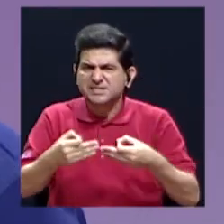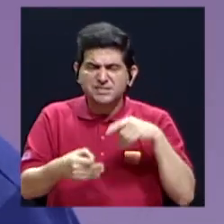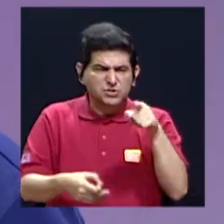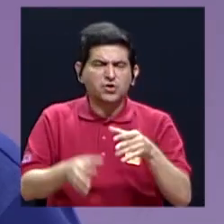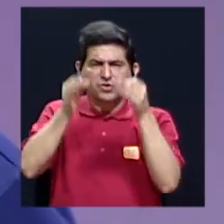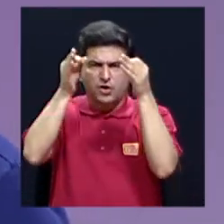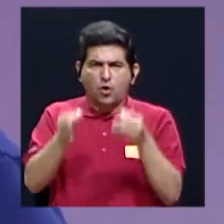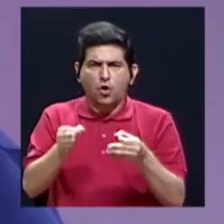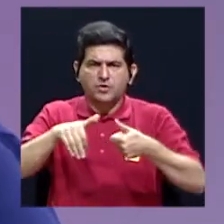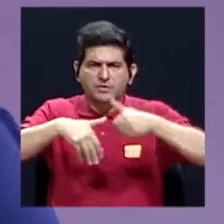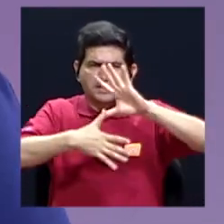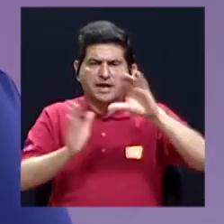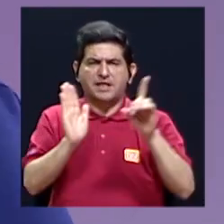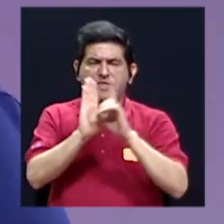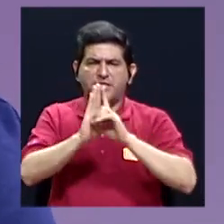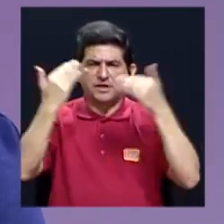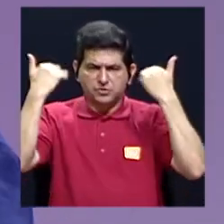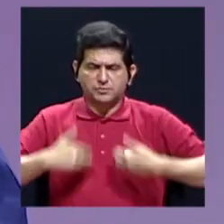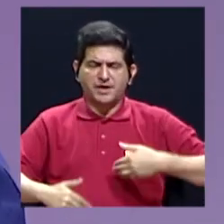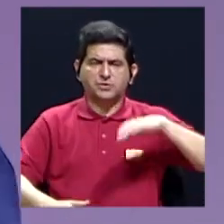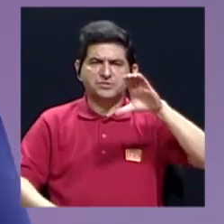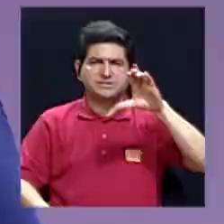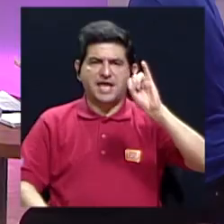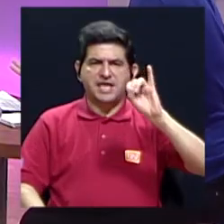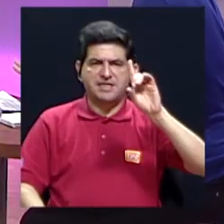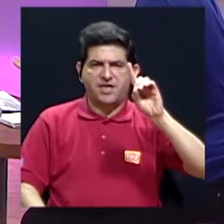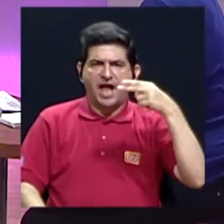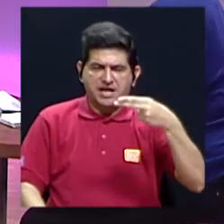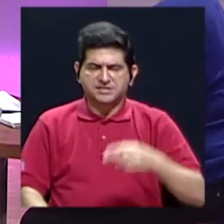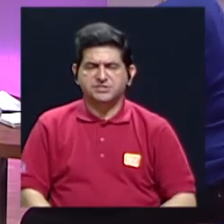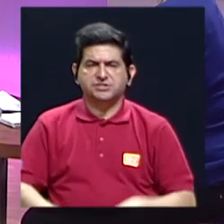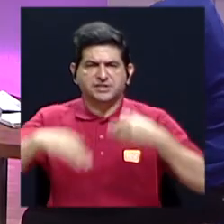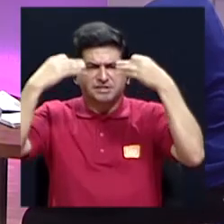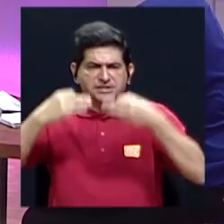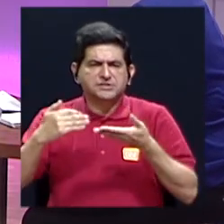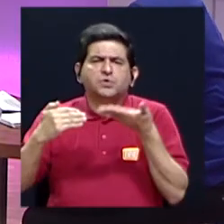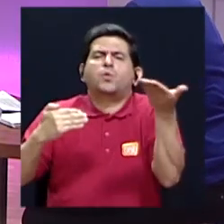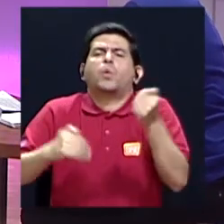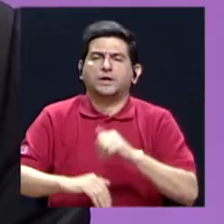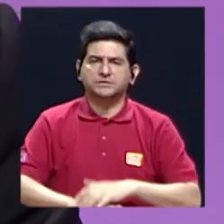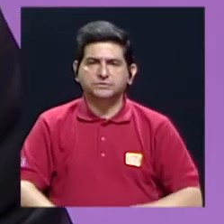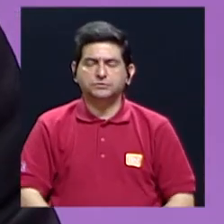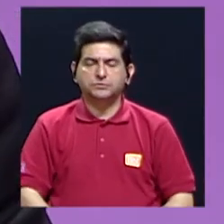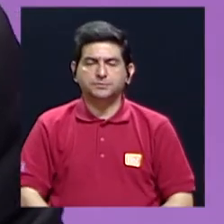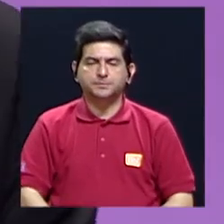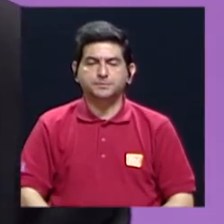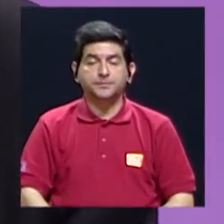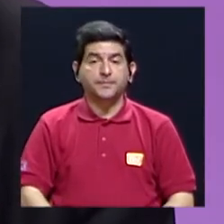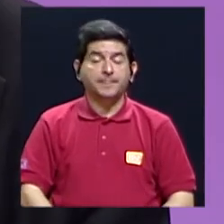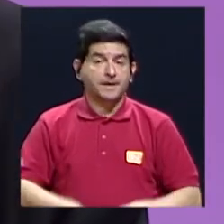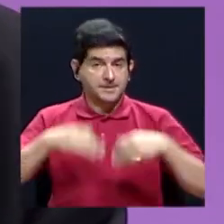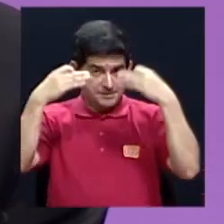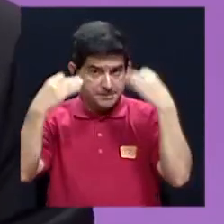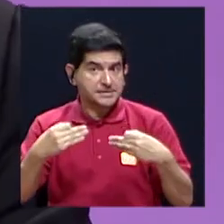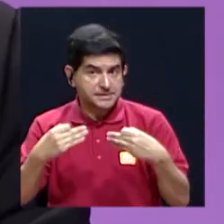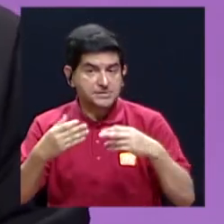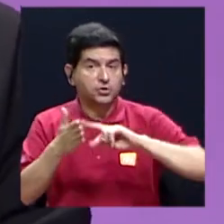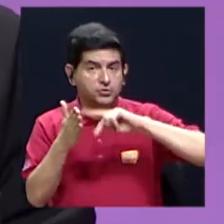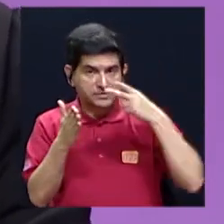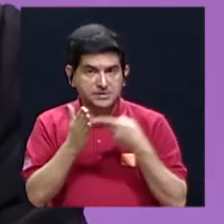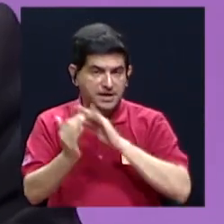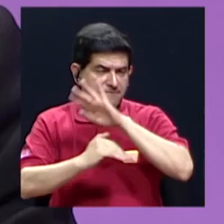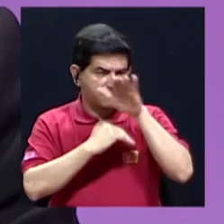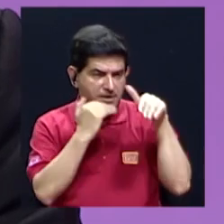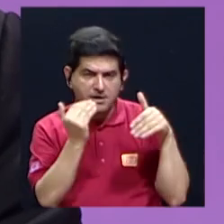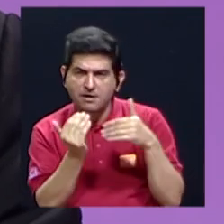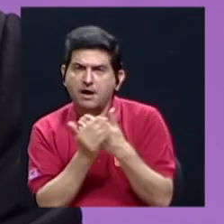Corte Interamericana de Derechos Humanos para el país. ¿Cuándo se da un fallo? Claro. Bueno, el fallo, digamos, es la consecuencia de